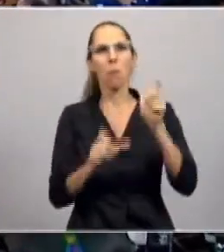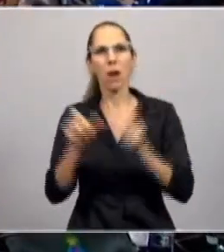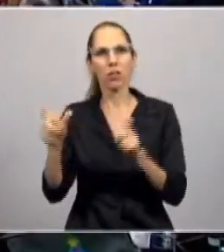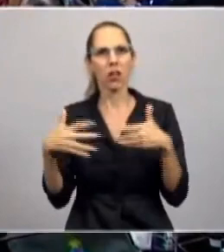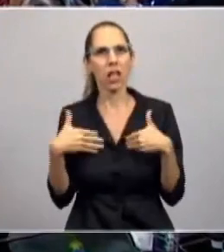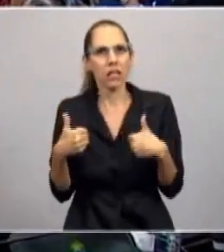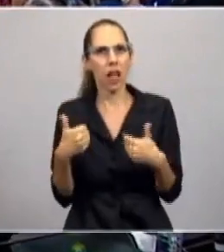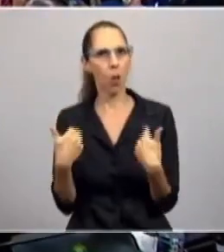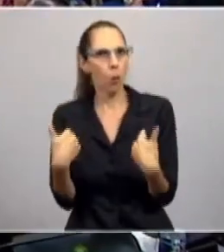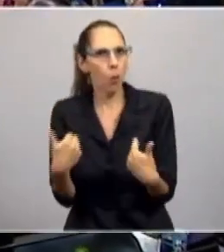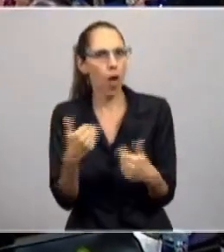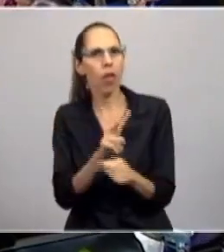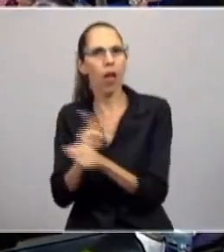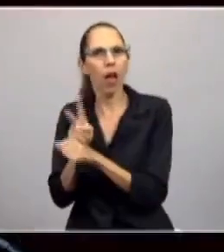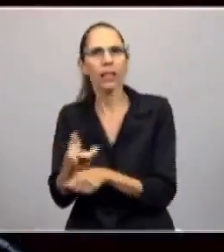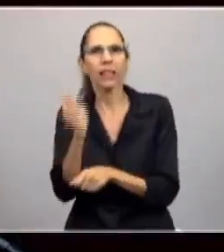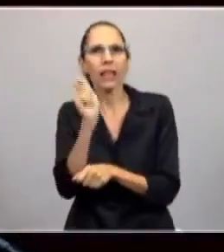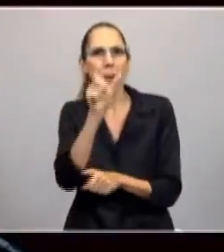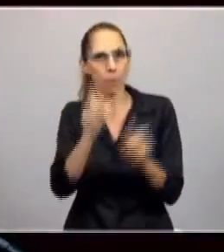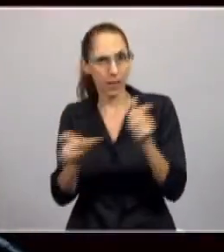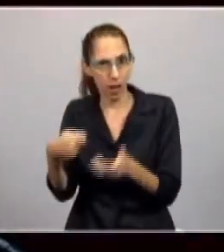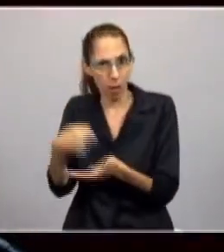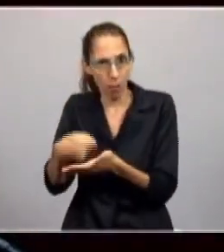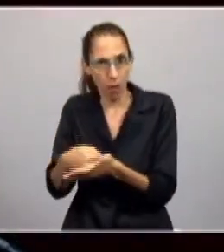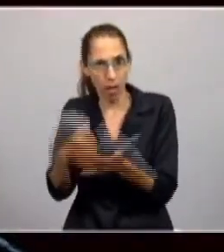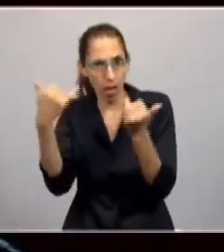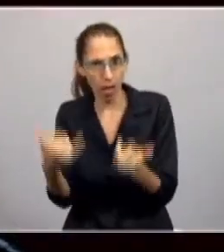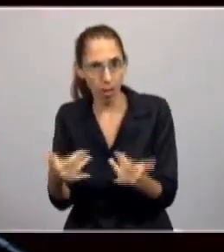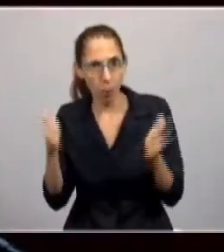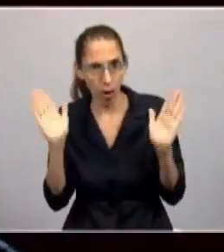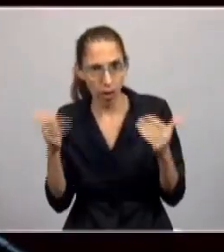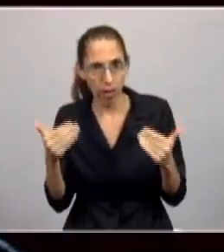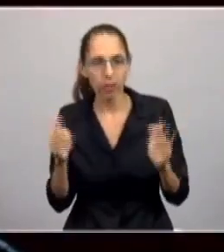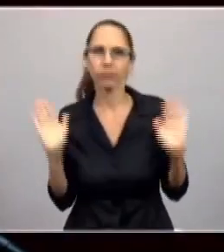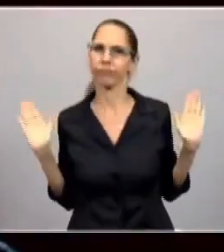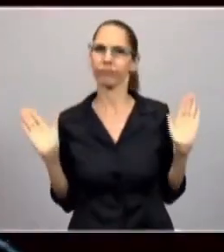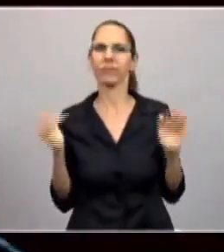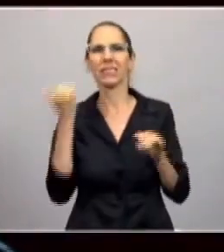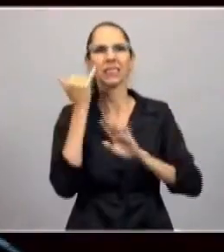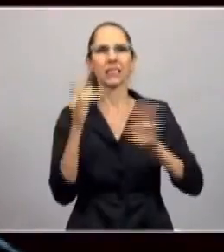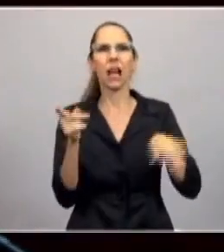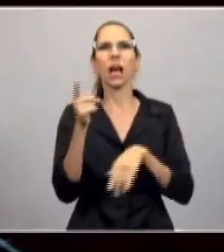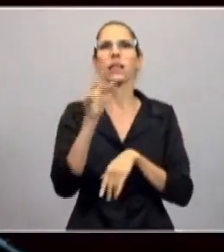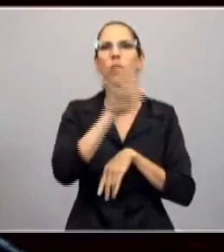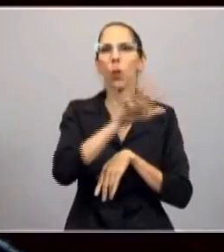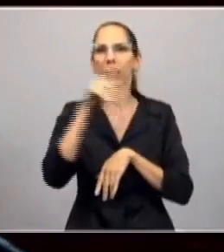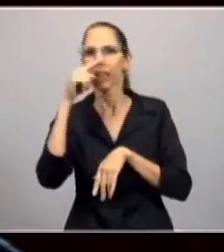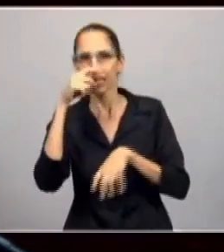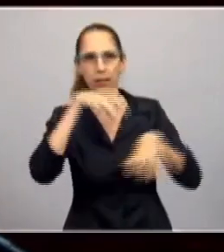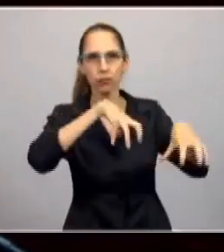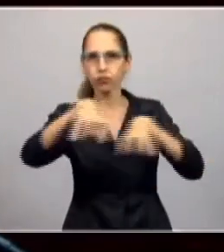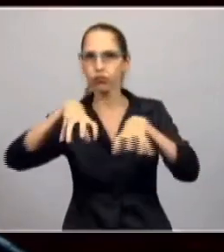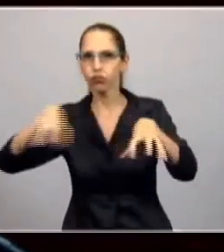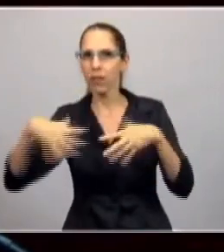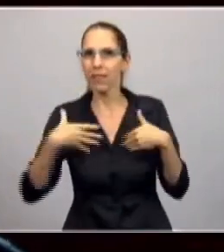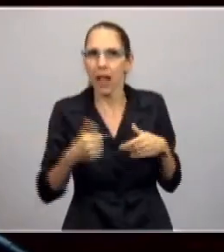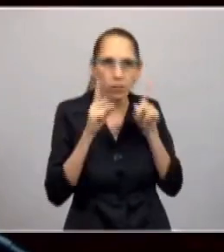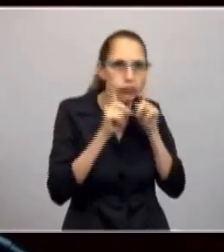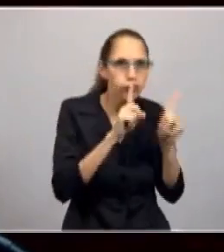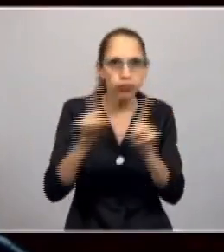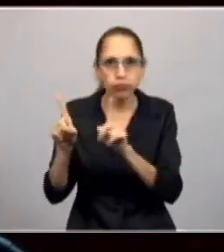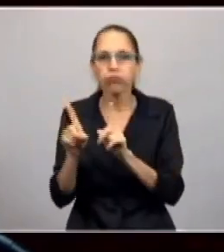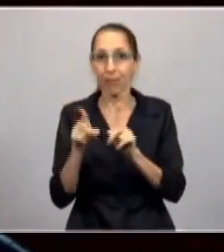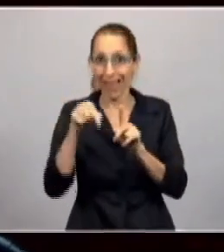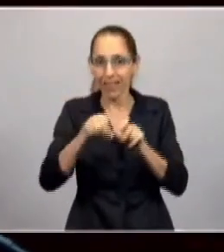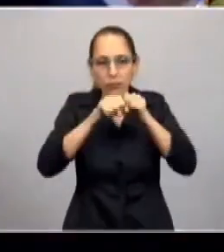tienen recursos para pagar una prepaga? Inauguramos 157 centros de atención primaria de la salud que llevan el derecho a la